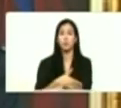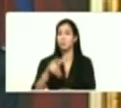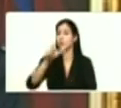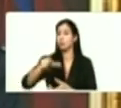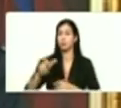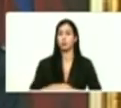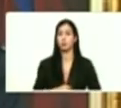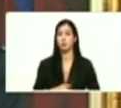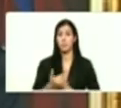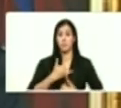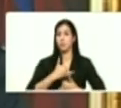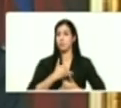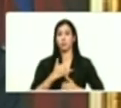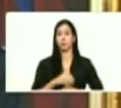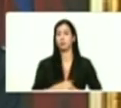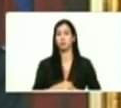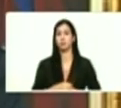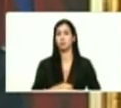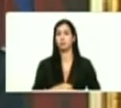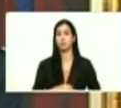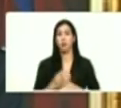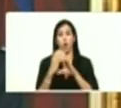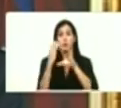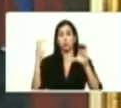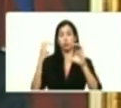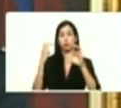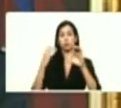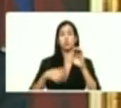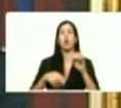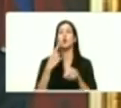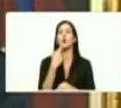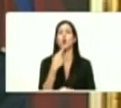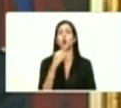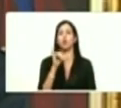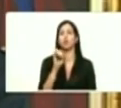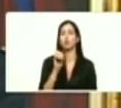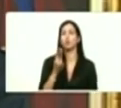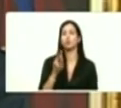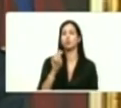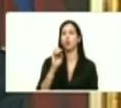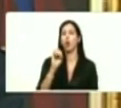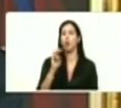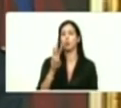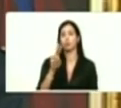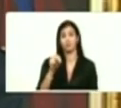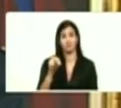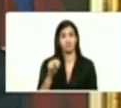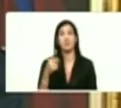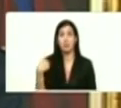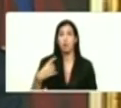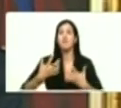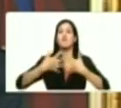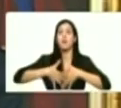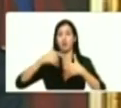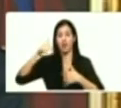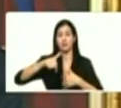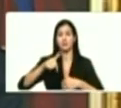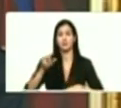que transportamos nosotros en nuestros autobuses yutón ahora tenemos la fábrica la fábrica está produciendo